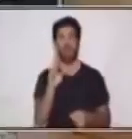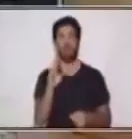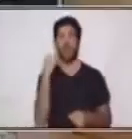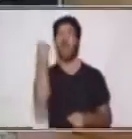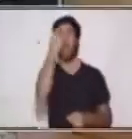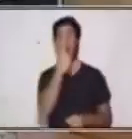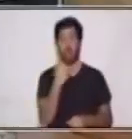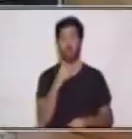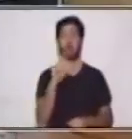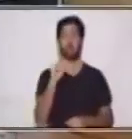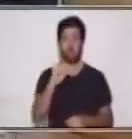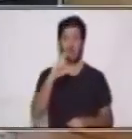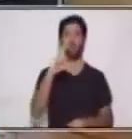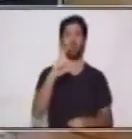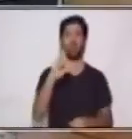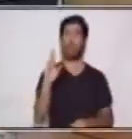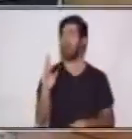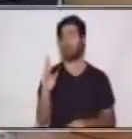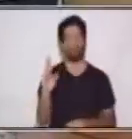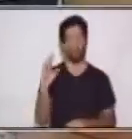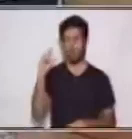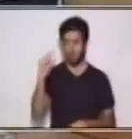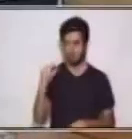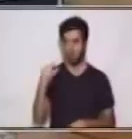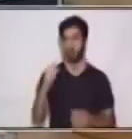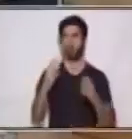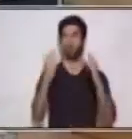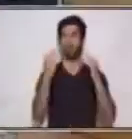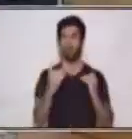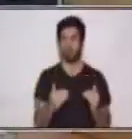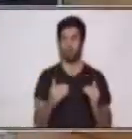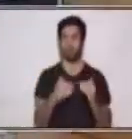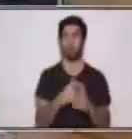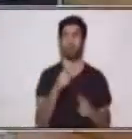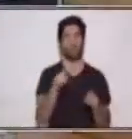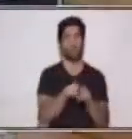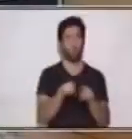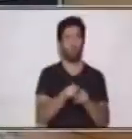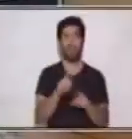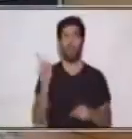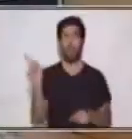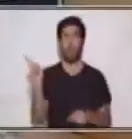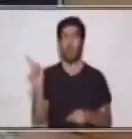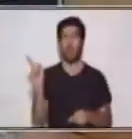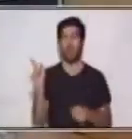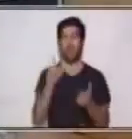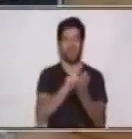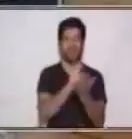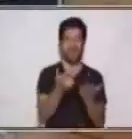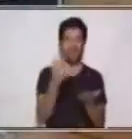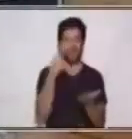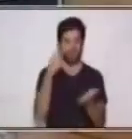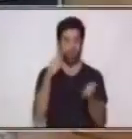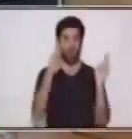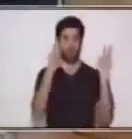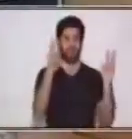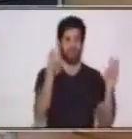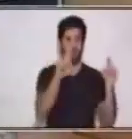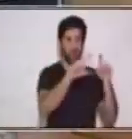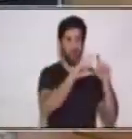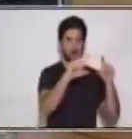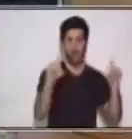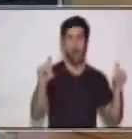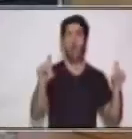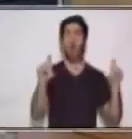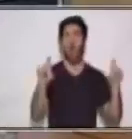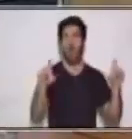dentro del tema hay nombres propios, pues van con inicial mayúscula. Por ejemplo, Don Quijote de la Mancha, este es un nombre propio,